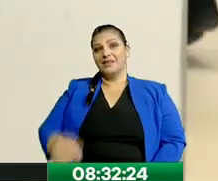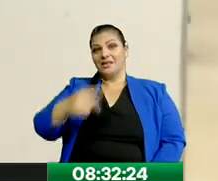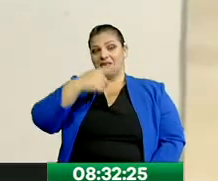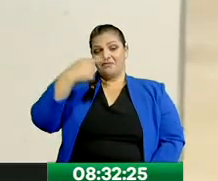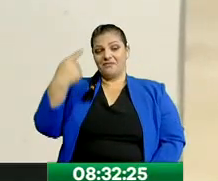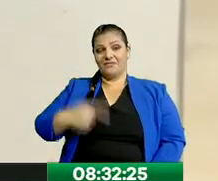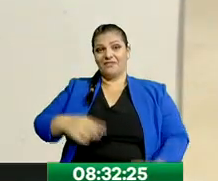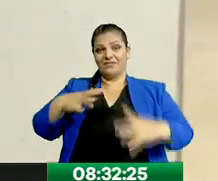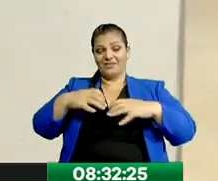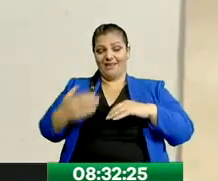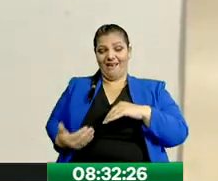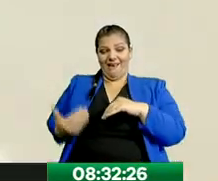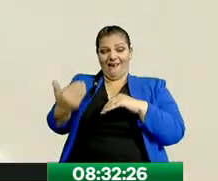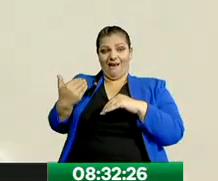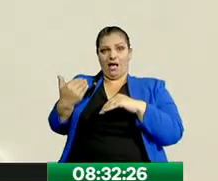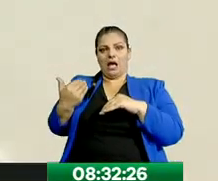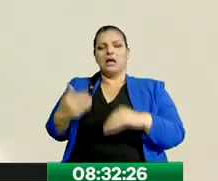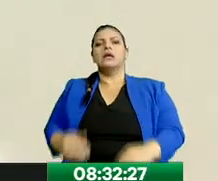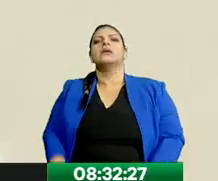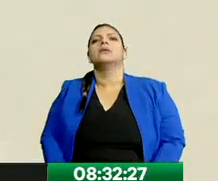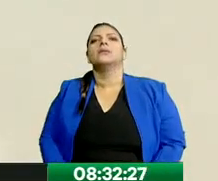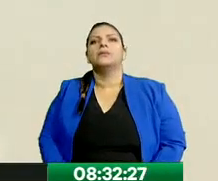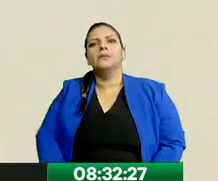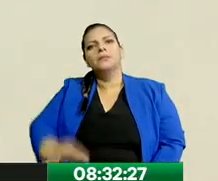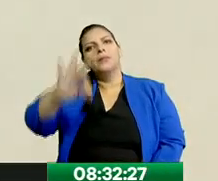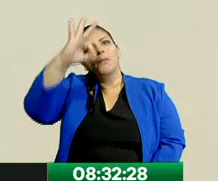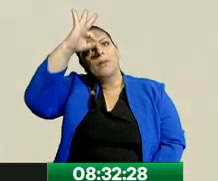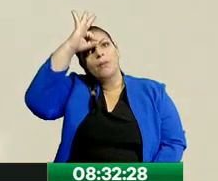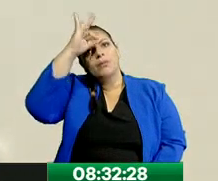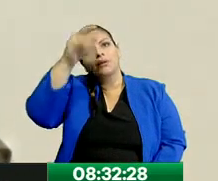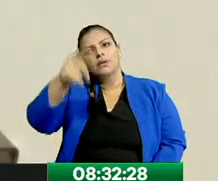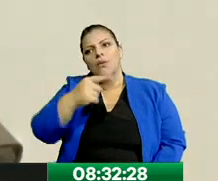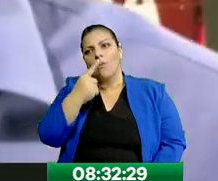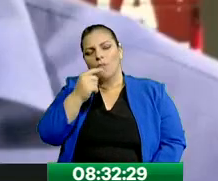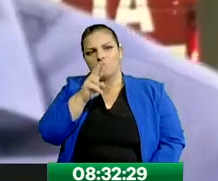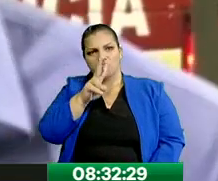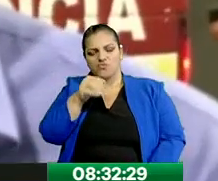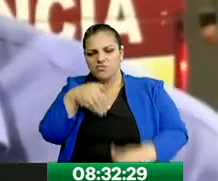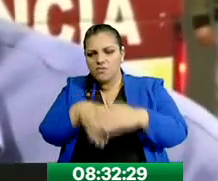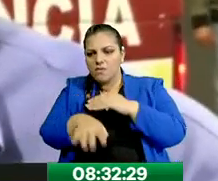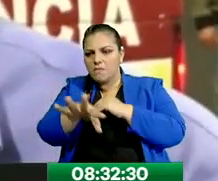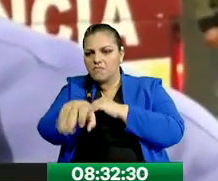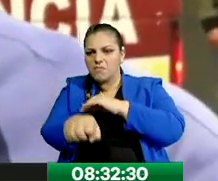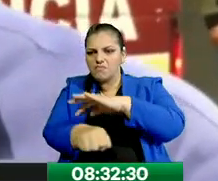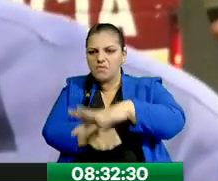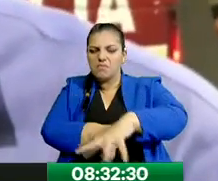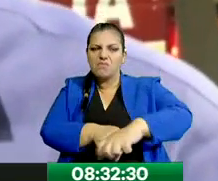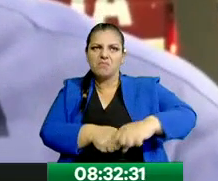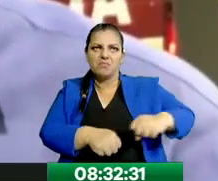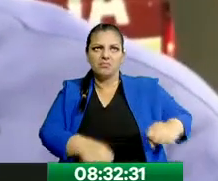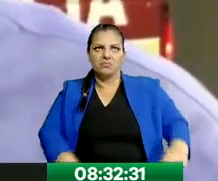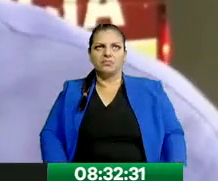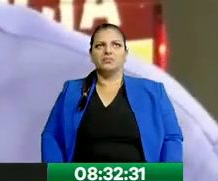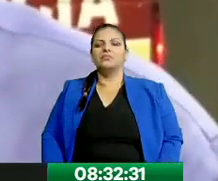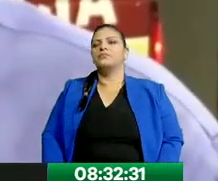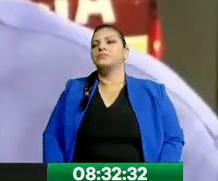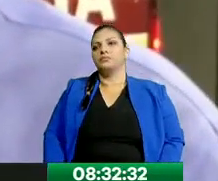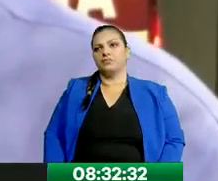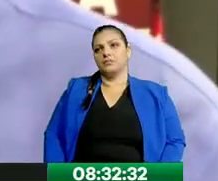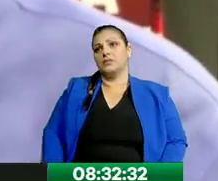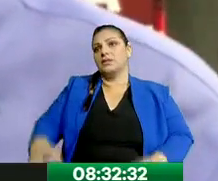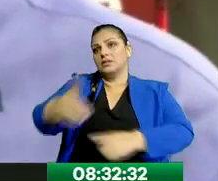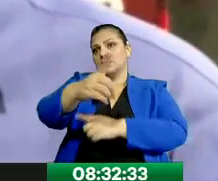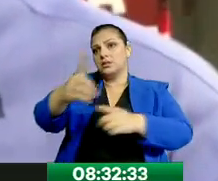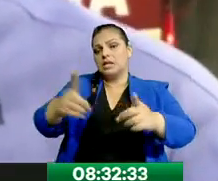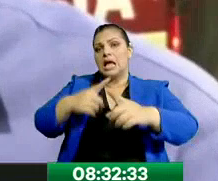reportado por las autoridades de la Casa de Salud recientemente. Se reportó por parte del jefe de servicio de endoscopía la